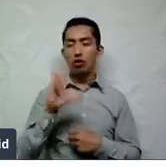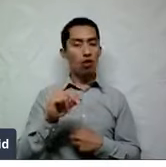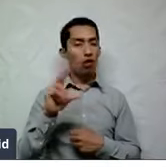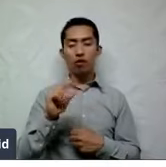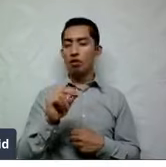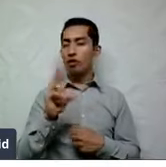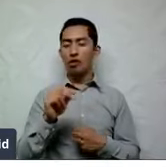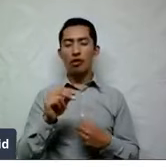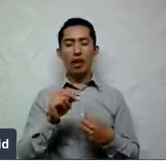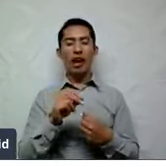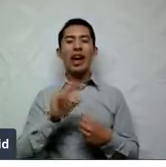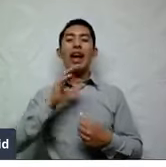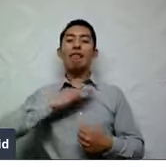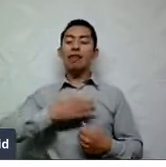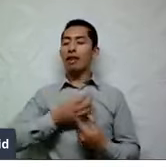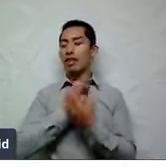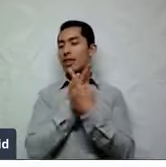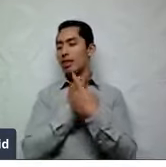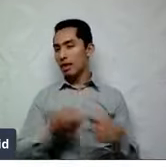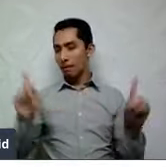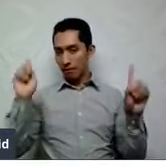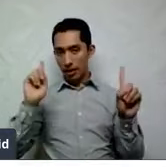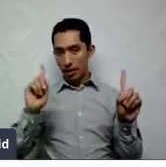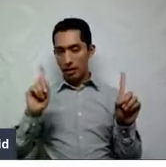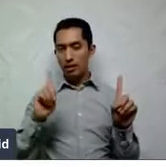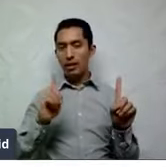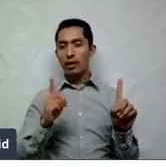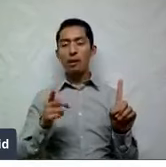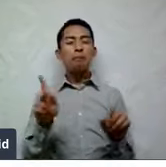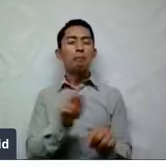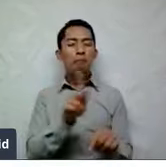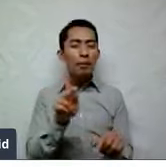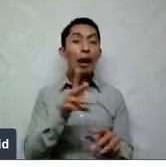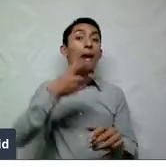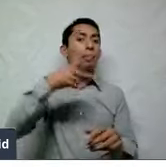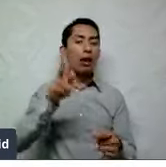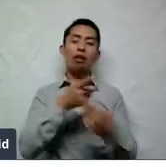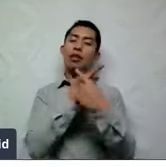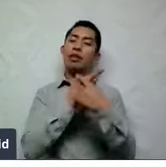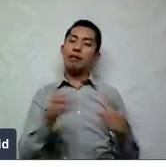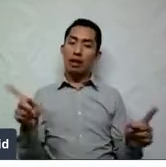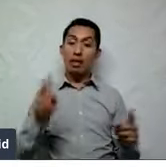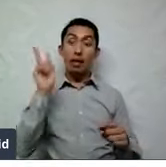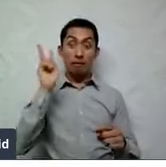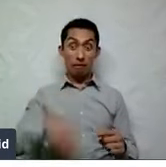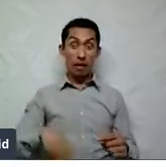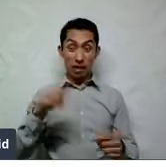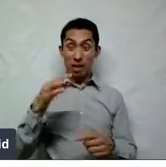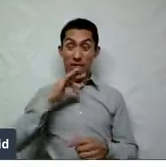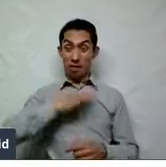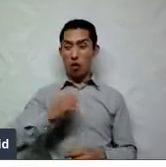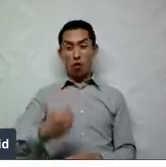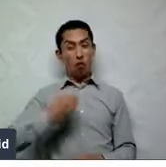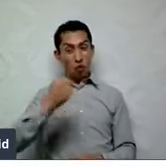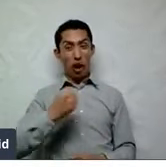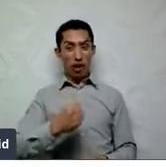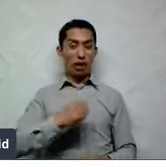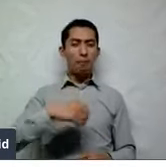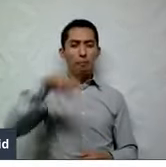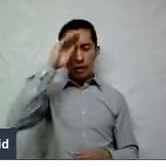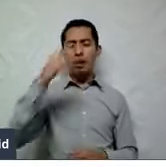No. Son dos virus diferentes. Son primos malos que son muy malos, pero no se puede proteger contra los